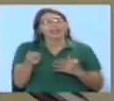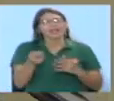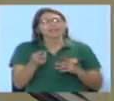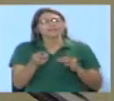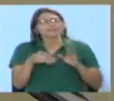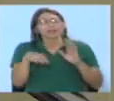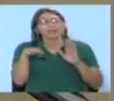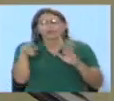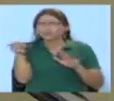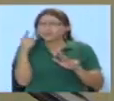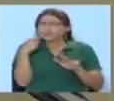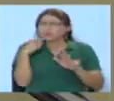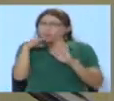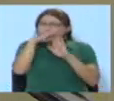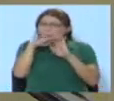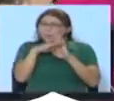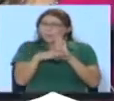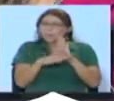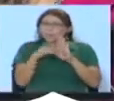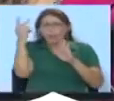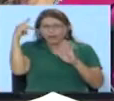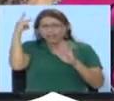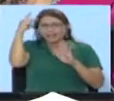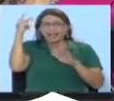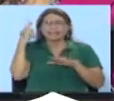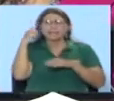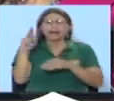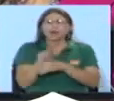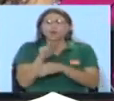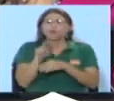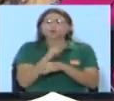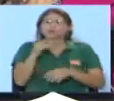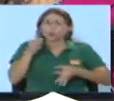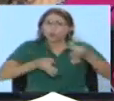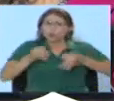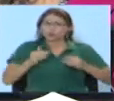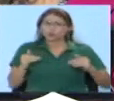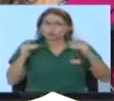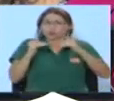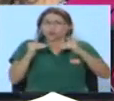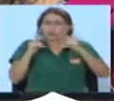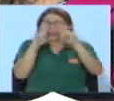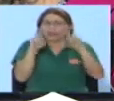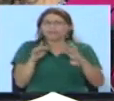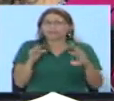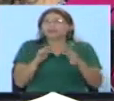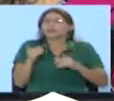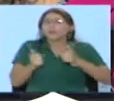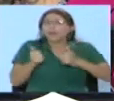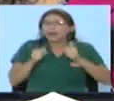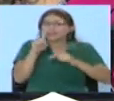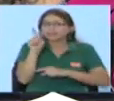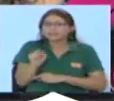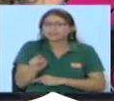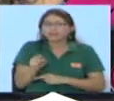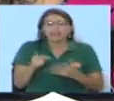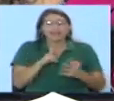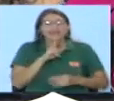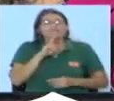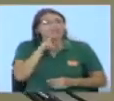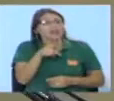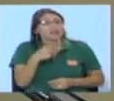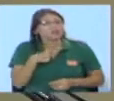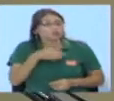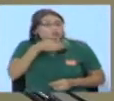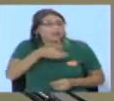cómo me decías? De uso justo de la red. Sí, en realidad acá lo que hay que ver es que hay varias cosas que yo sugeriría